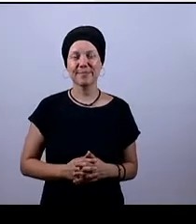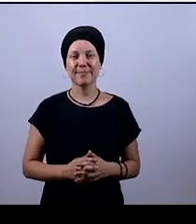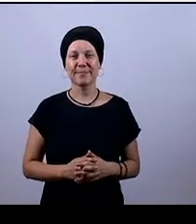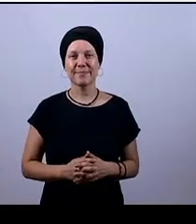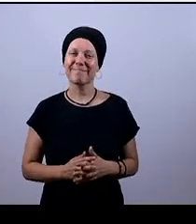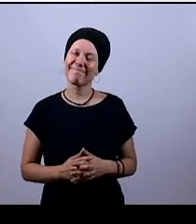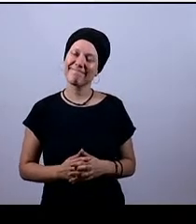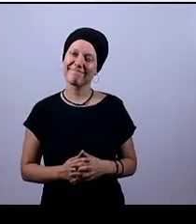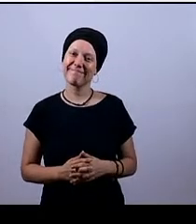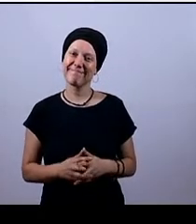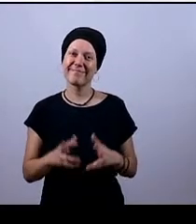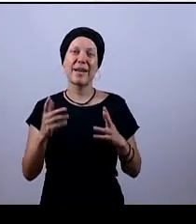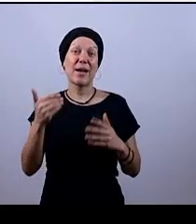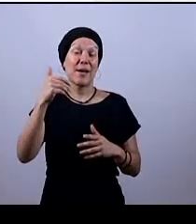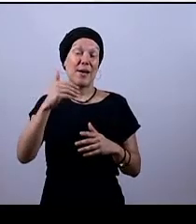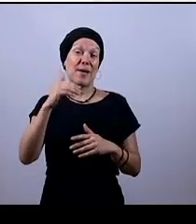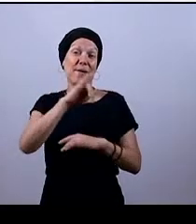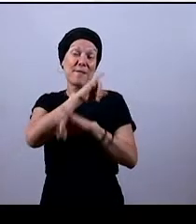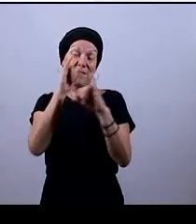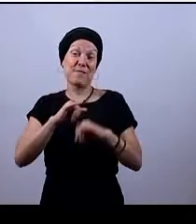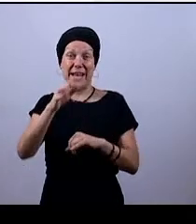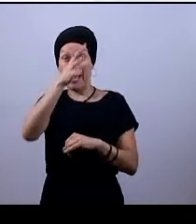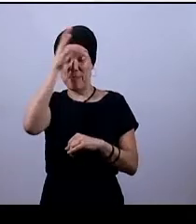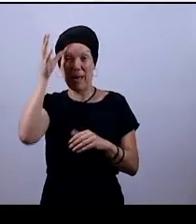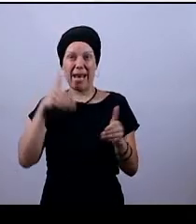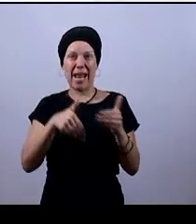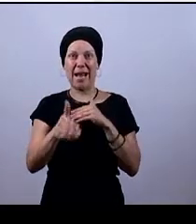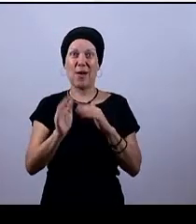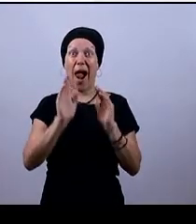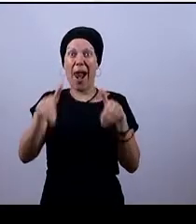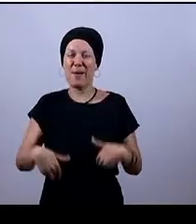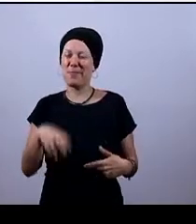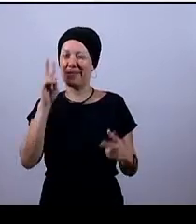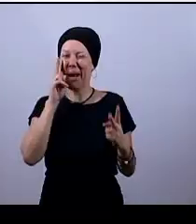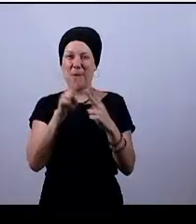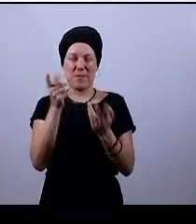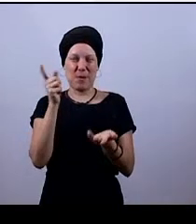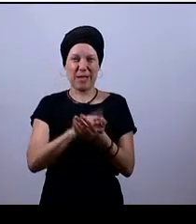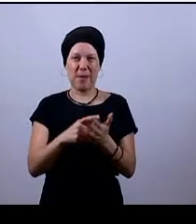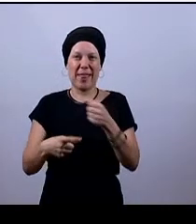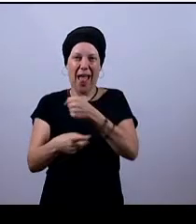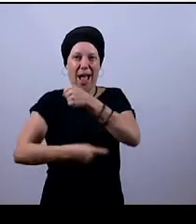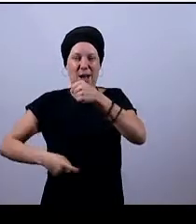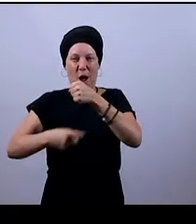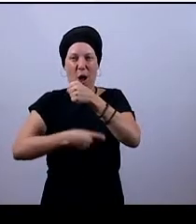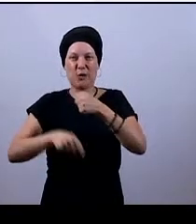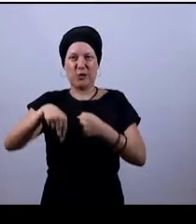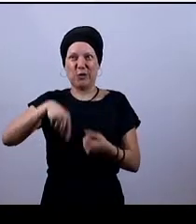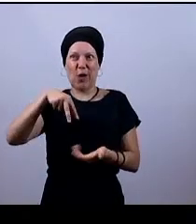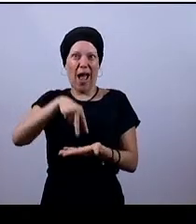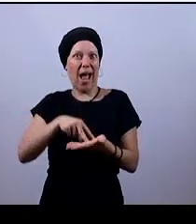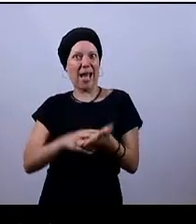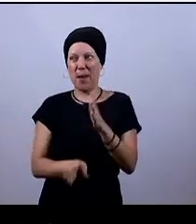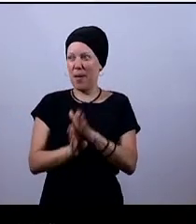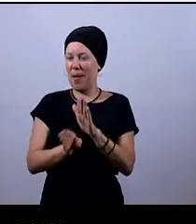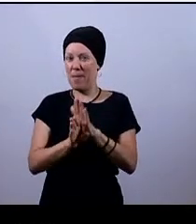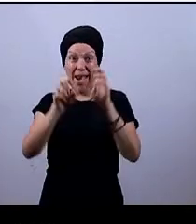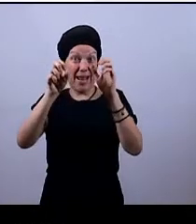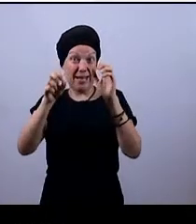Bueno, pues les deseo un feliz verano. Nos vemos a la vuelta en agosto. Aquí nadie para, pero